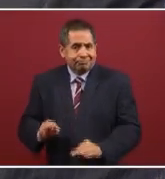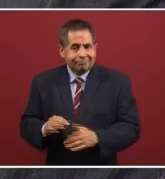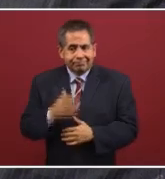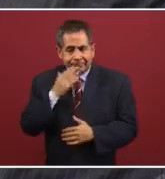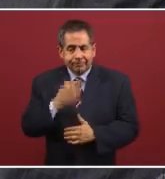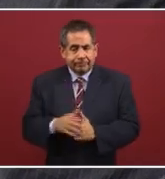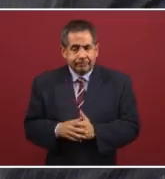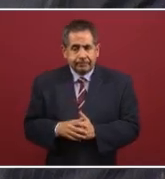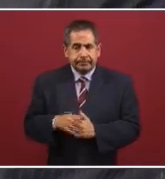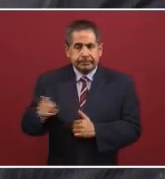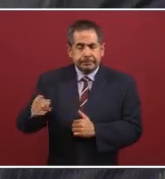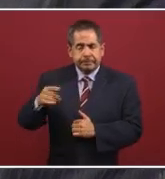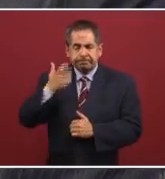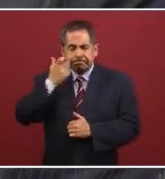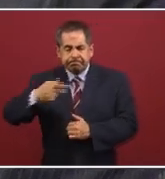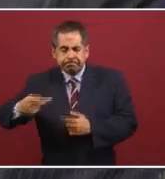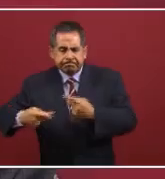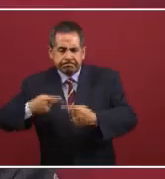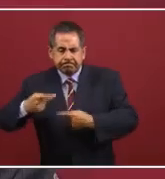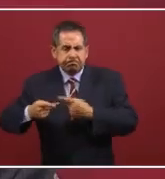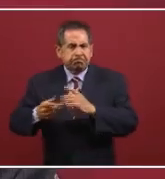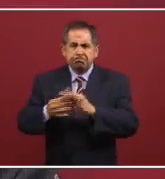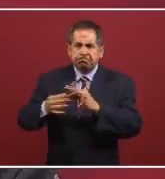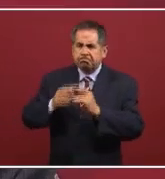que ella tenía interés en conocer,